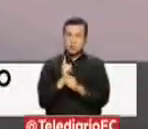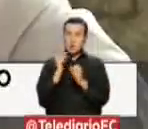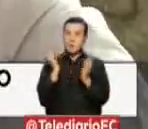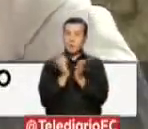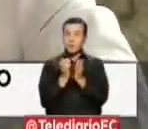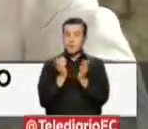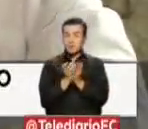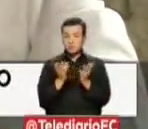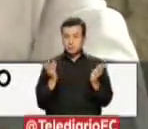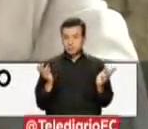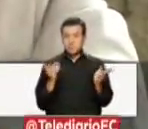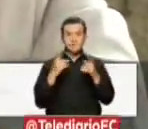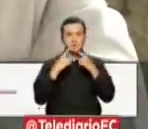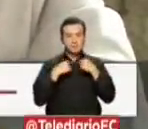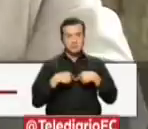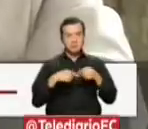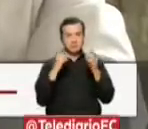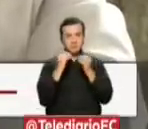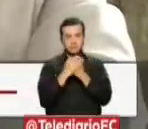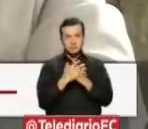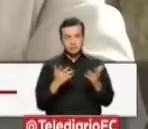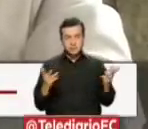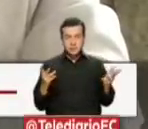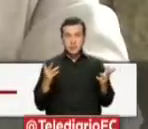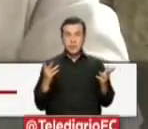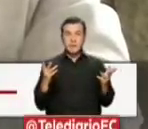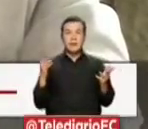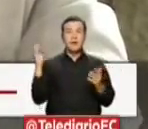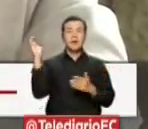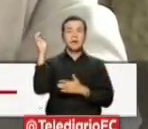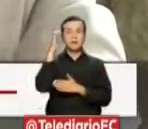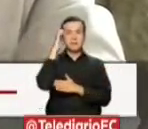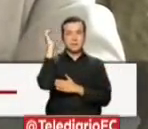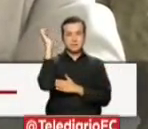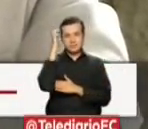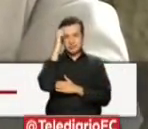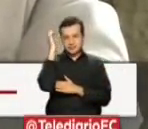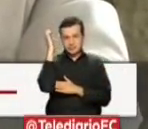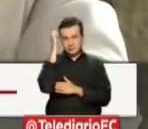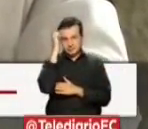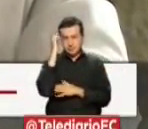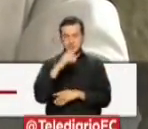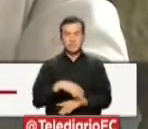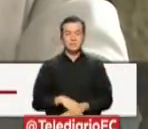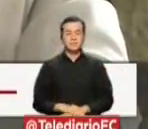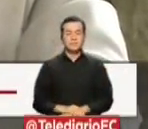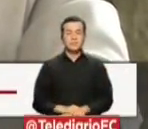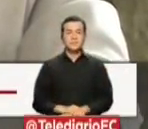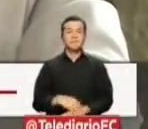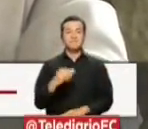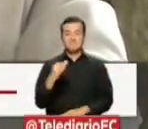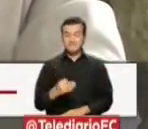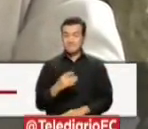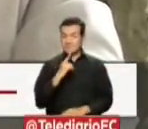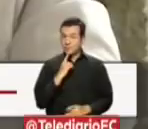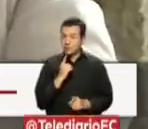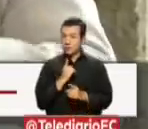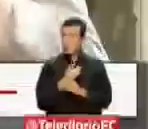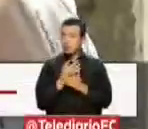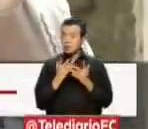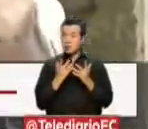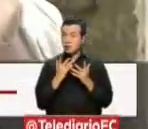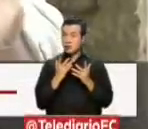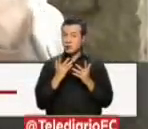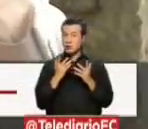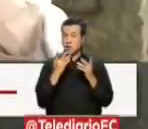basura. Declarar el estado de emergencia para tener la capacidad de que